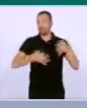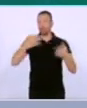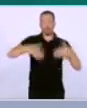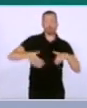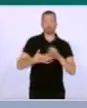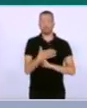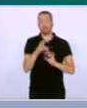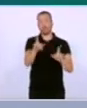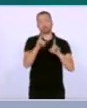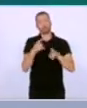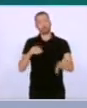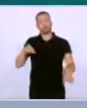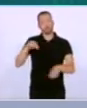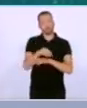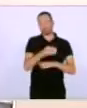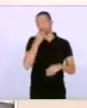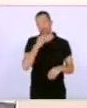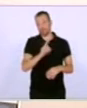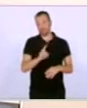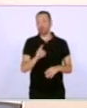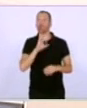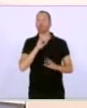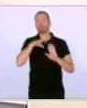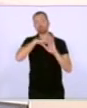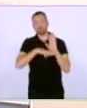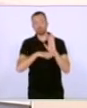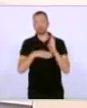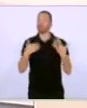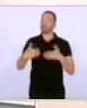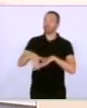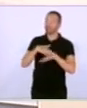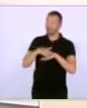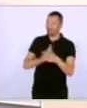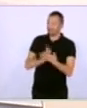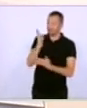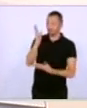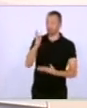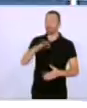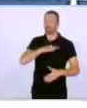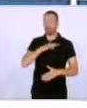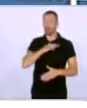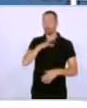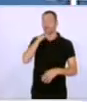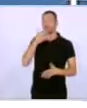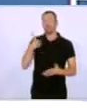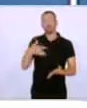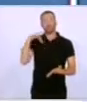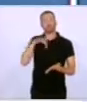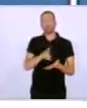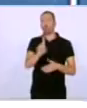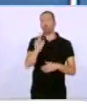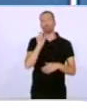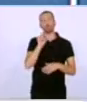que está previsto para estos le interrumpo si me Disculpa porque ahora tiene usted por delante un minuto para pedir